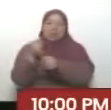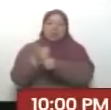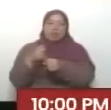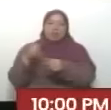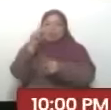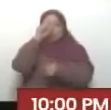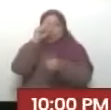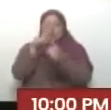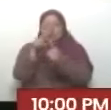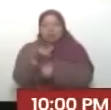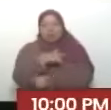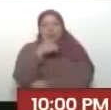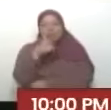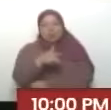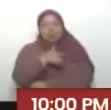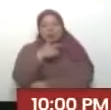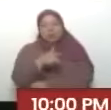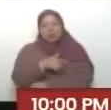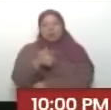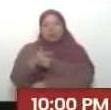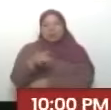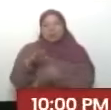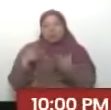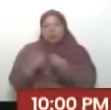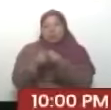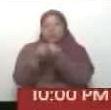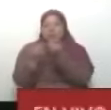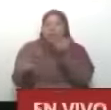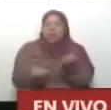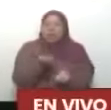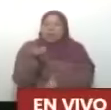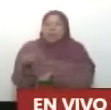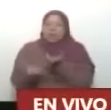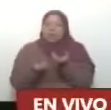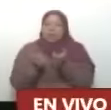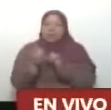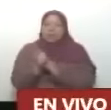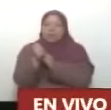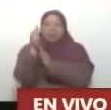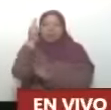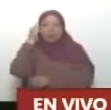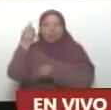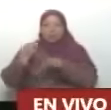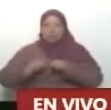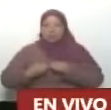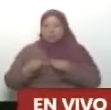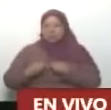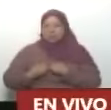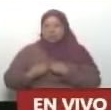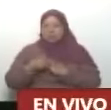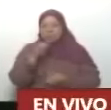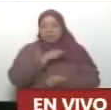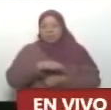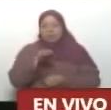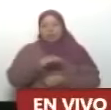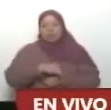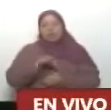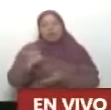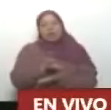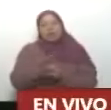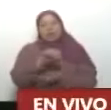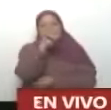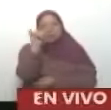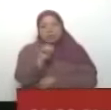más grande sentido. Se siente como una llama el ideal en que vivo. Señores, el Esequibo